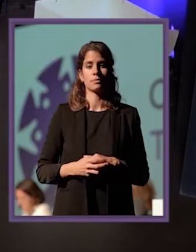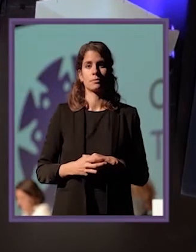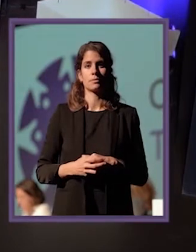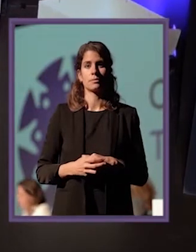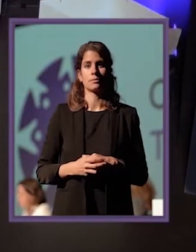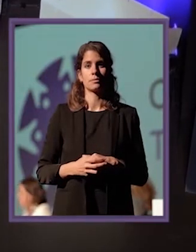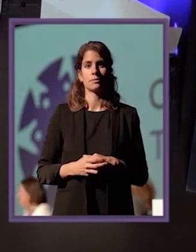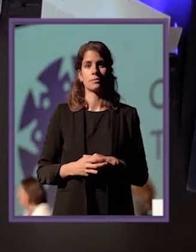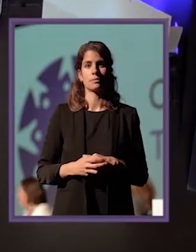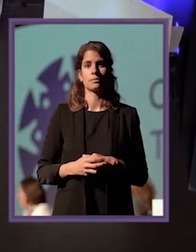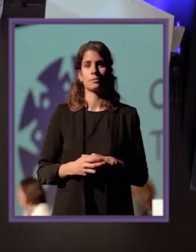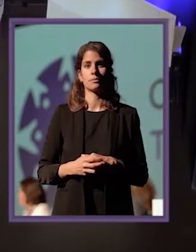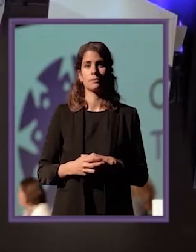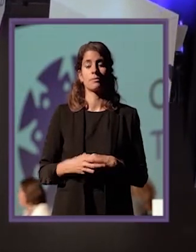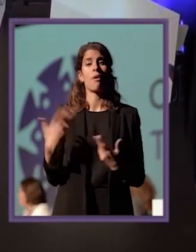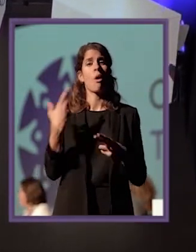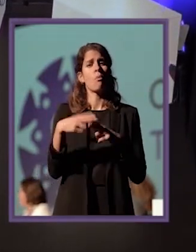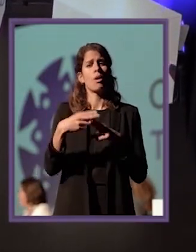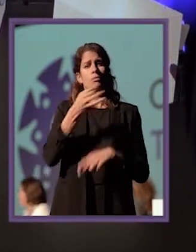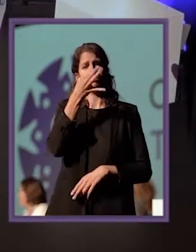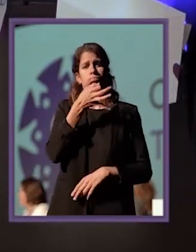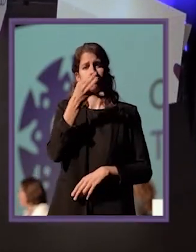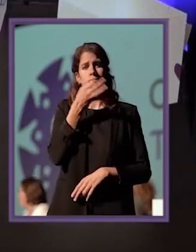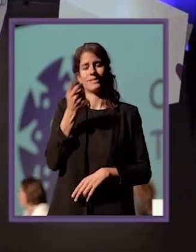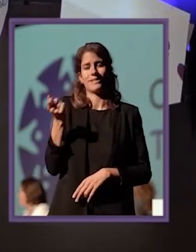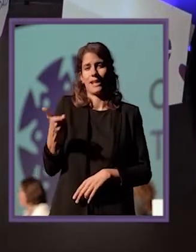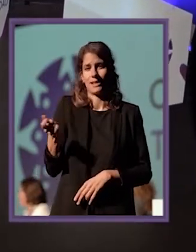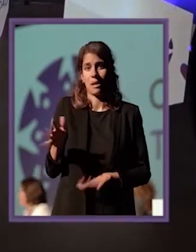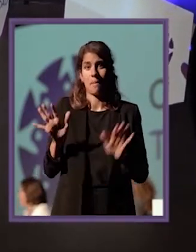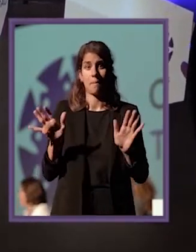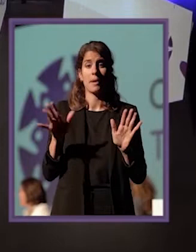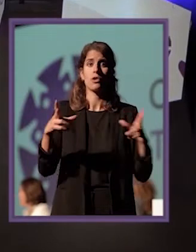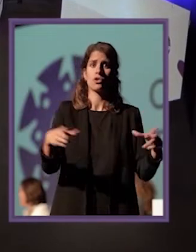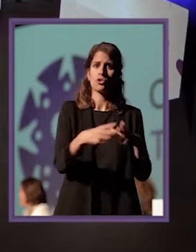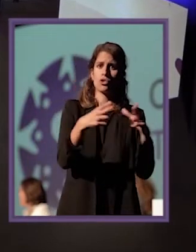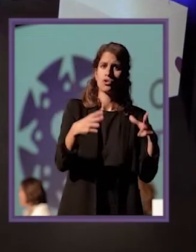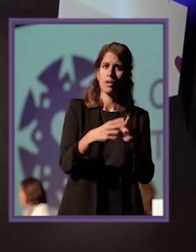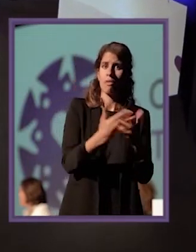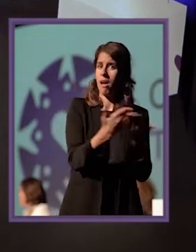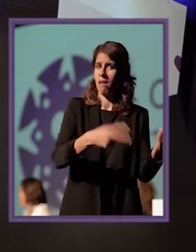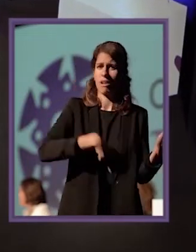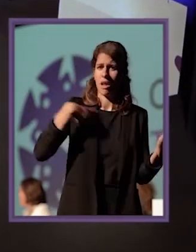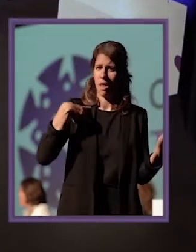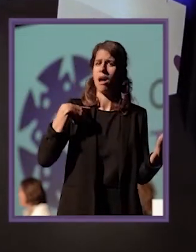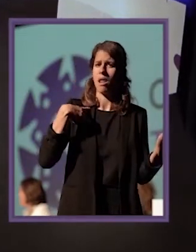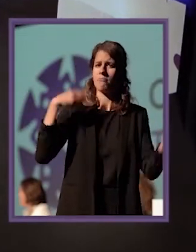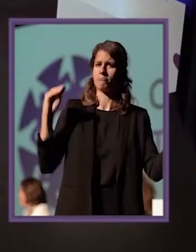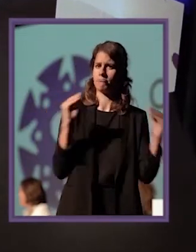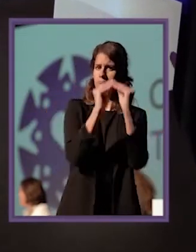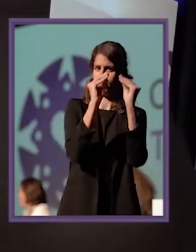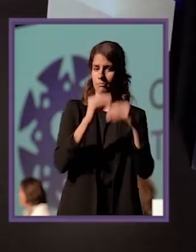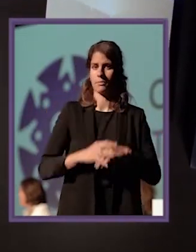muy recurrente en el discurso político, pero en el discurso de toda la ciudadanía en general, y es